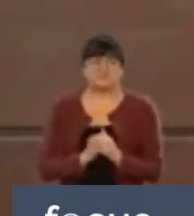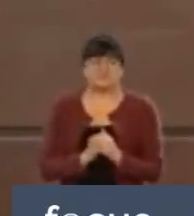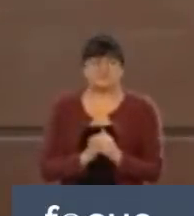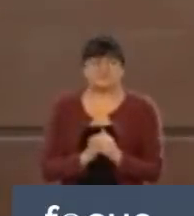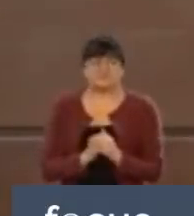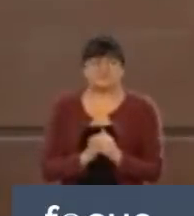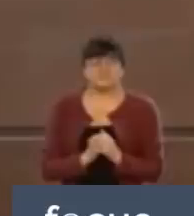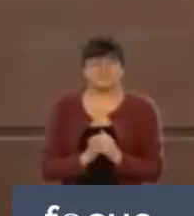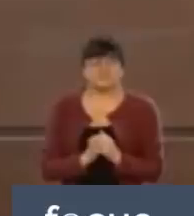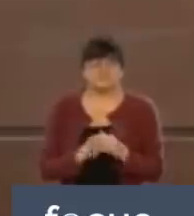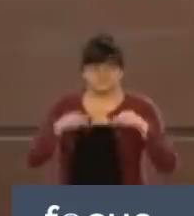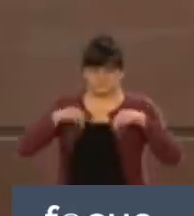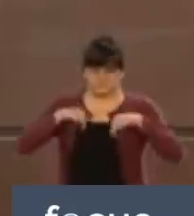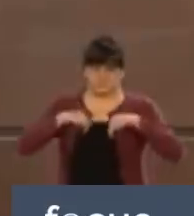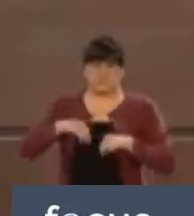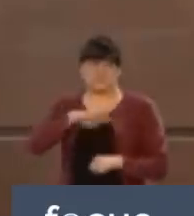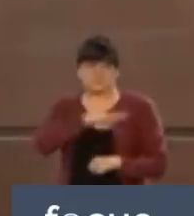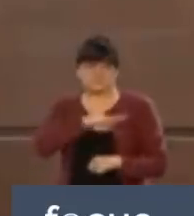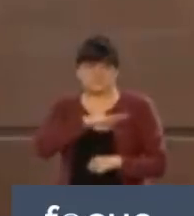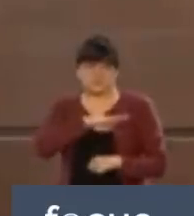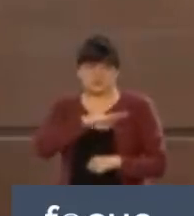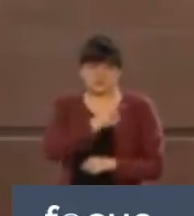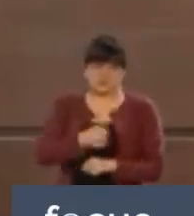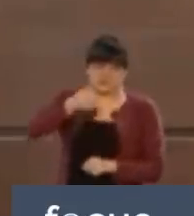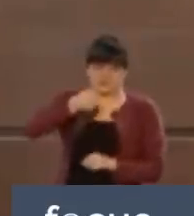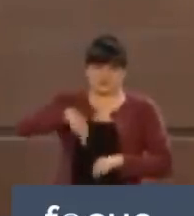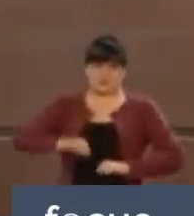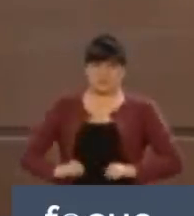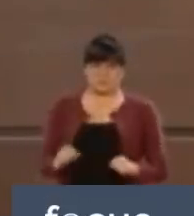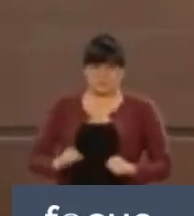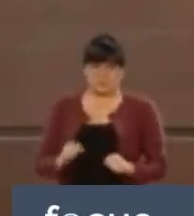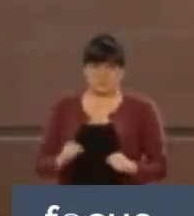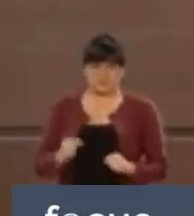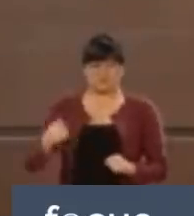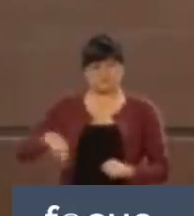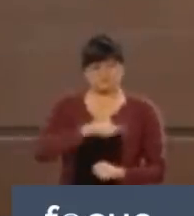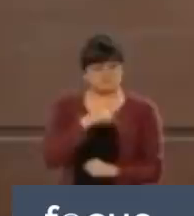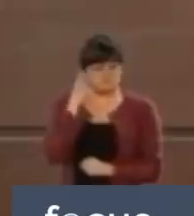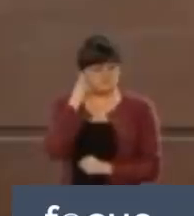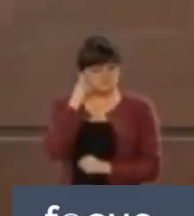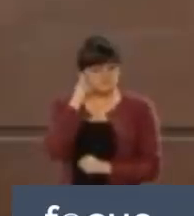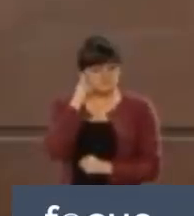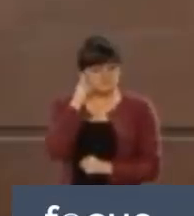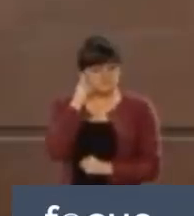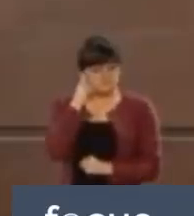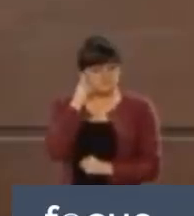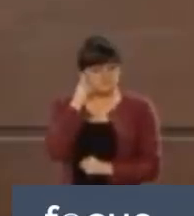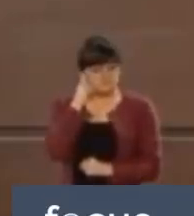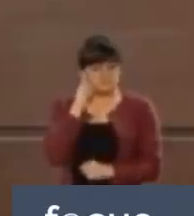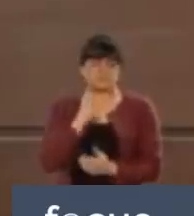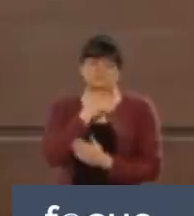nosotros desde la Alcaldía Mayor de Bogotá creemos que una de las razones que permiten la